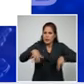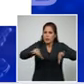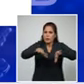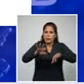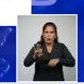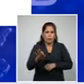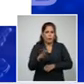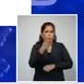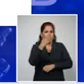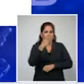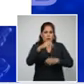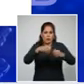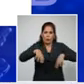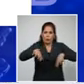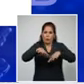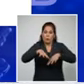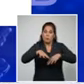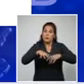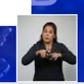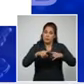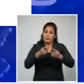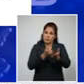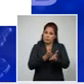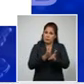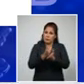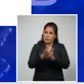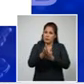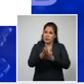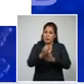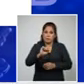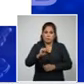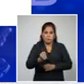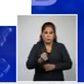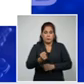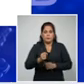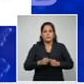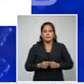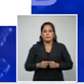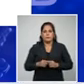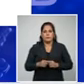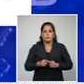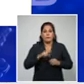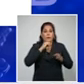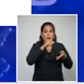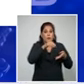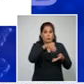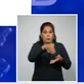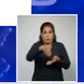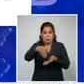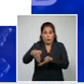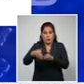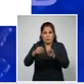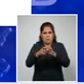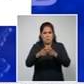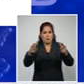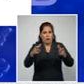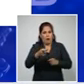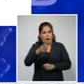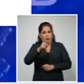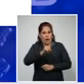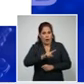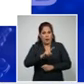hecho la situación y cómo se mantiene una restricción. Y fallecidos, el mayor número ayer, pues